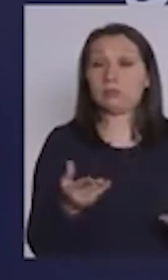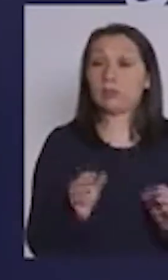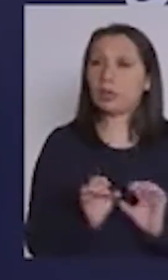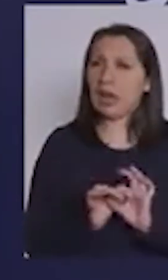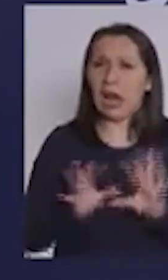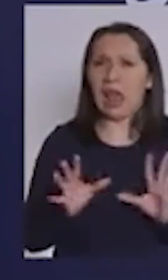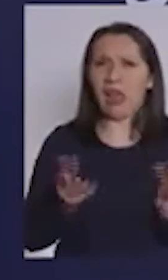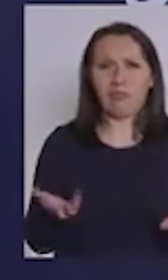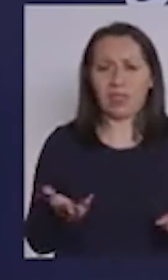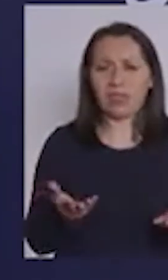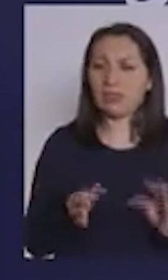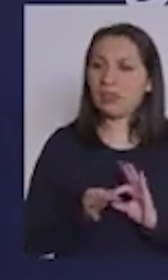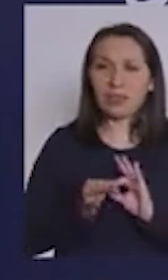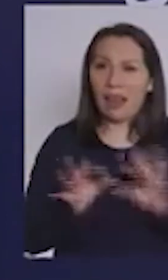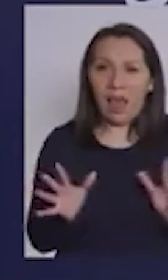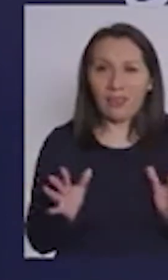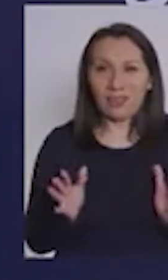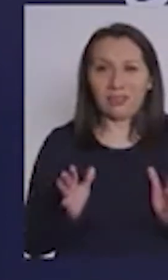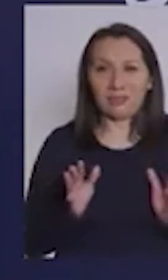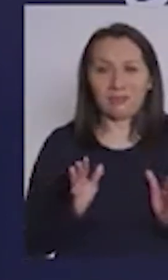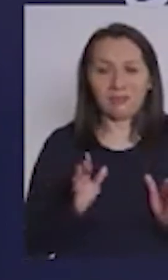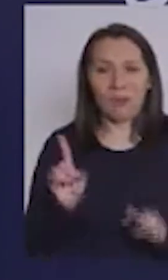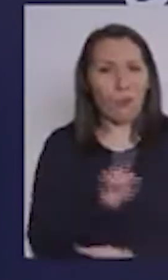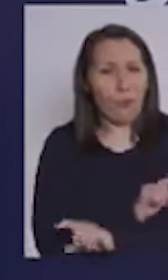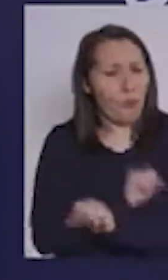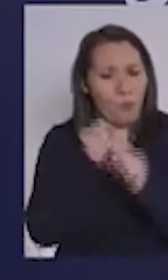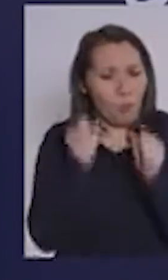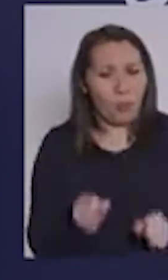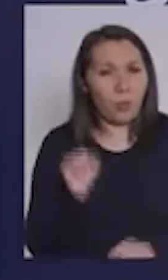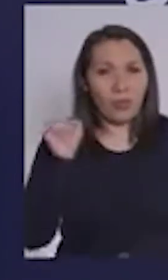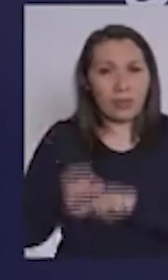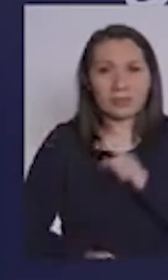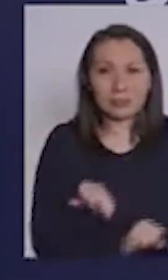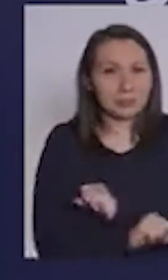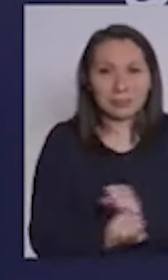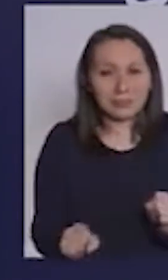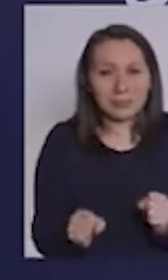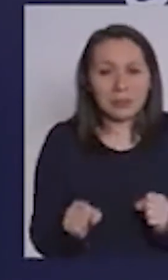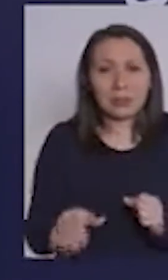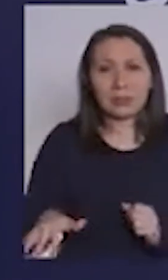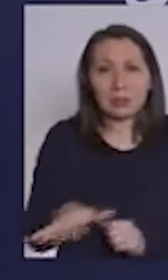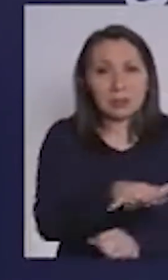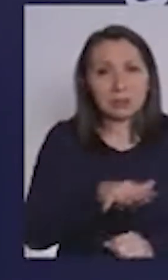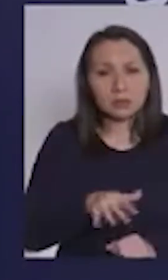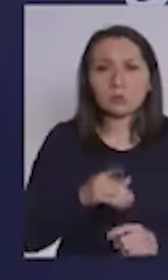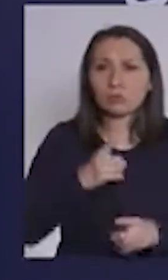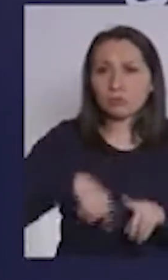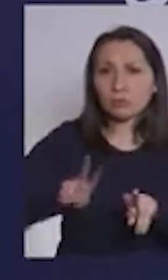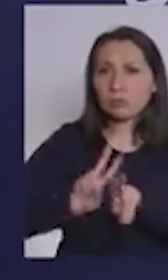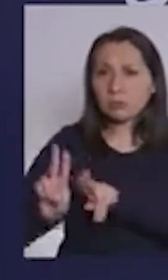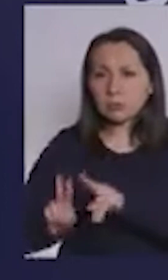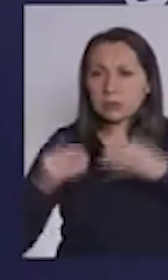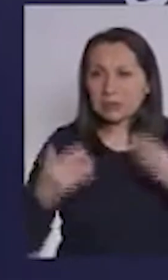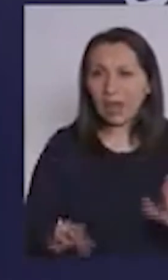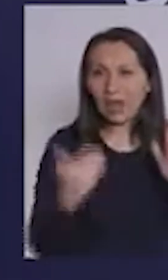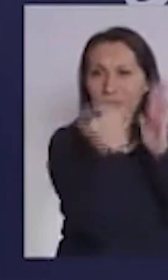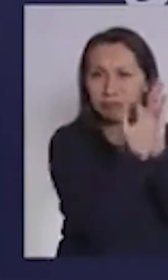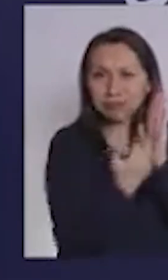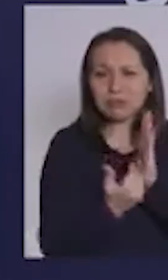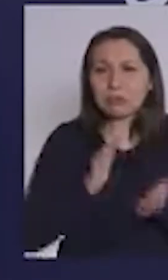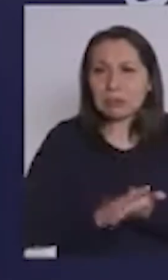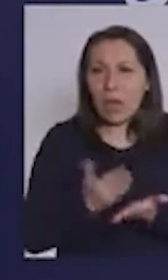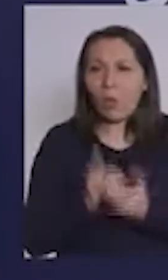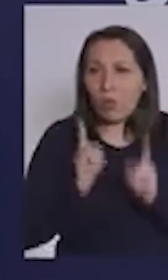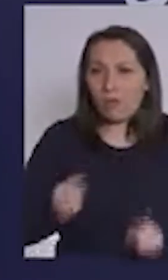gravísimo gravísimo es absolutamente inaceptable en una situación donde hemos desarrollado protocolo sanitario